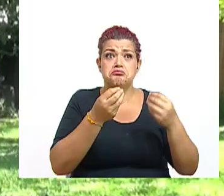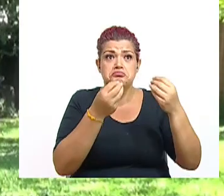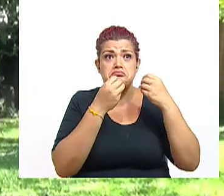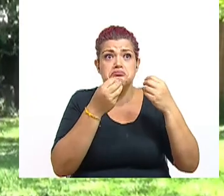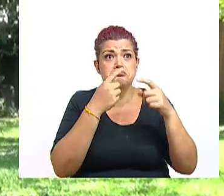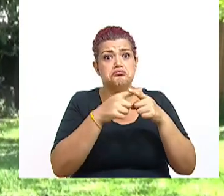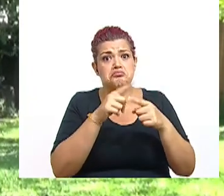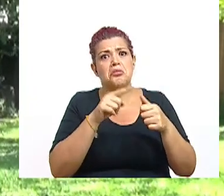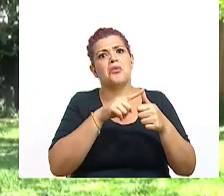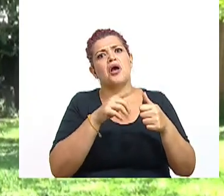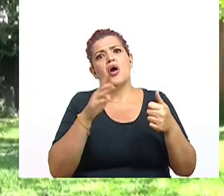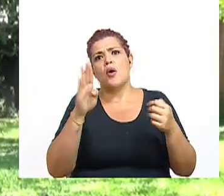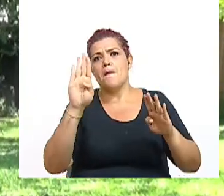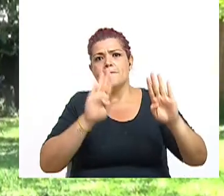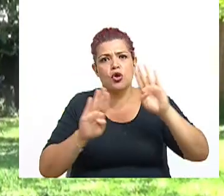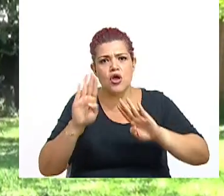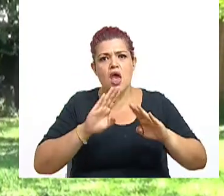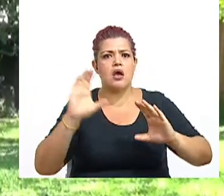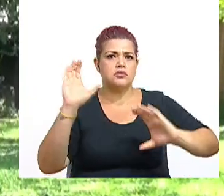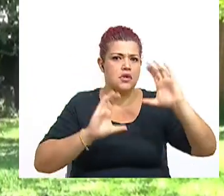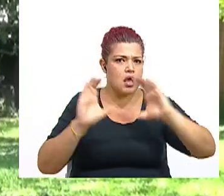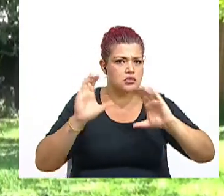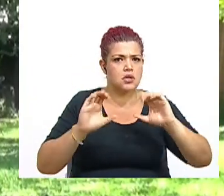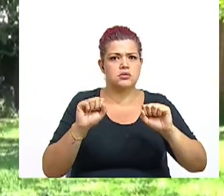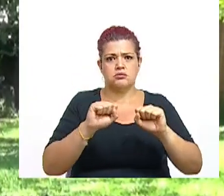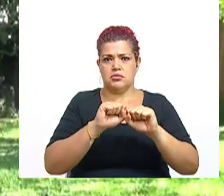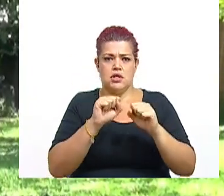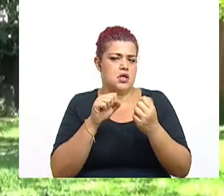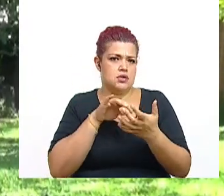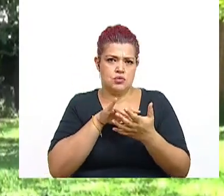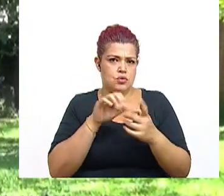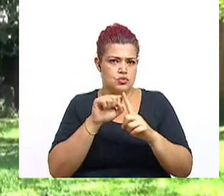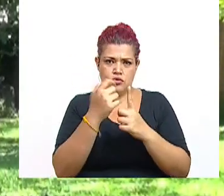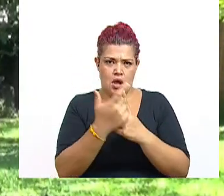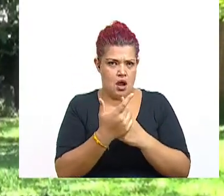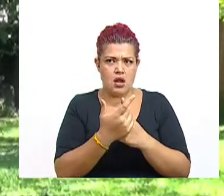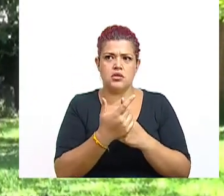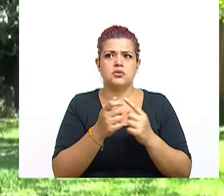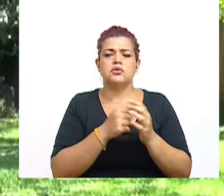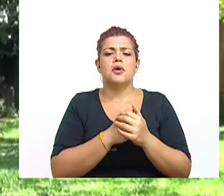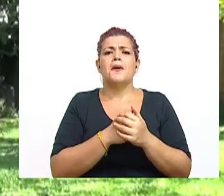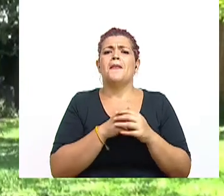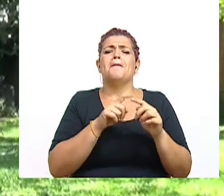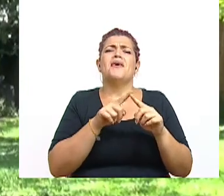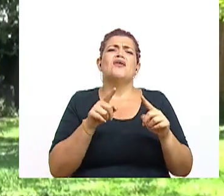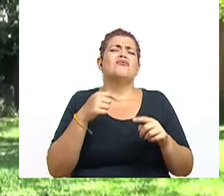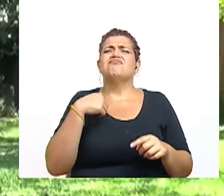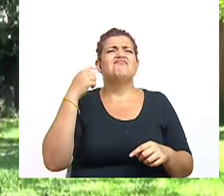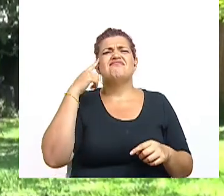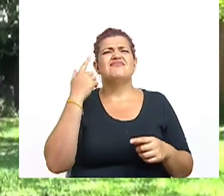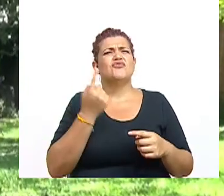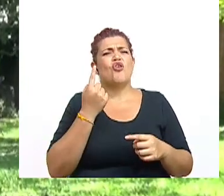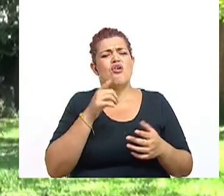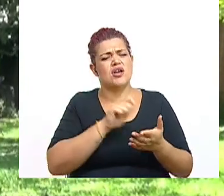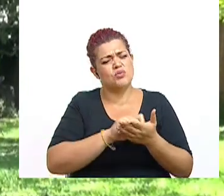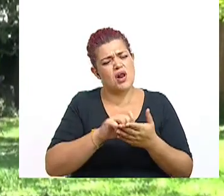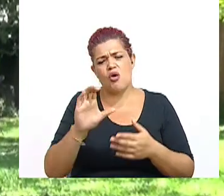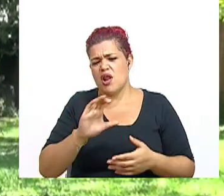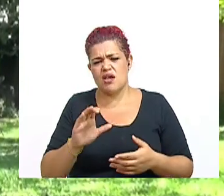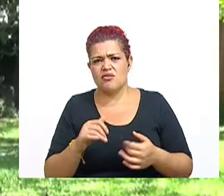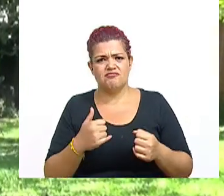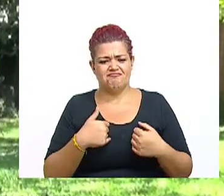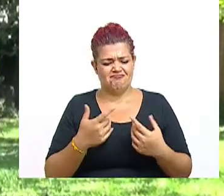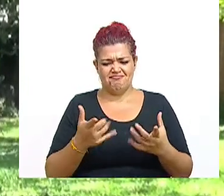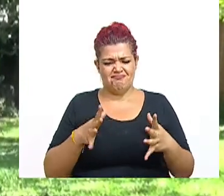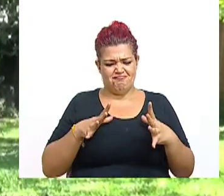lo son biología, las ciencias o los mismos estudios sociales. Y reitero, pienso que esto no debería quedar solo en la escuela o en el colegio, sino